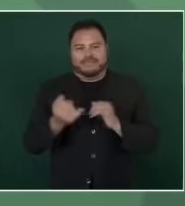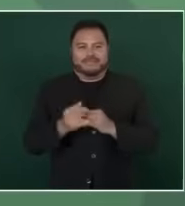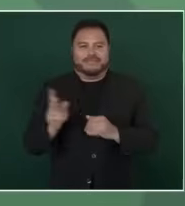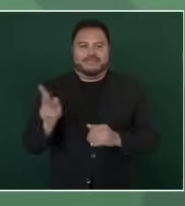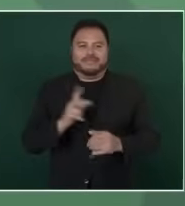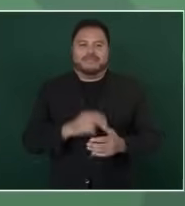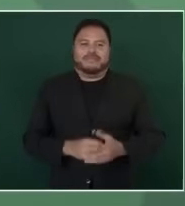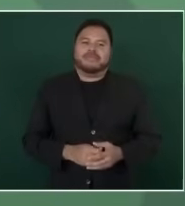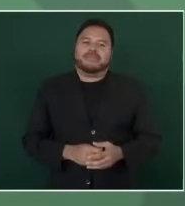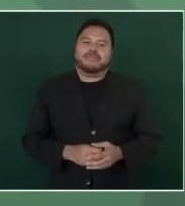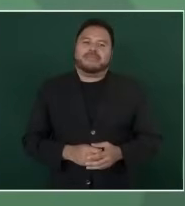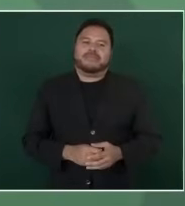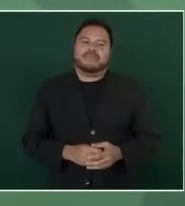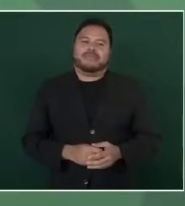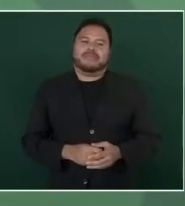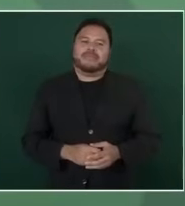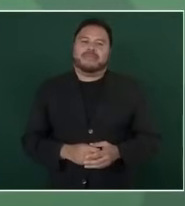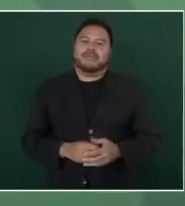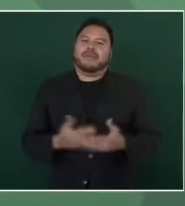cuando